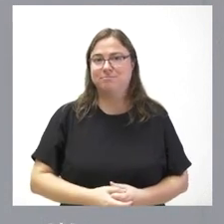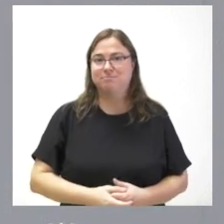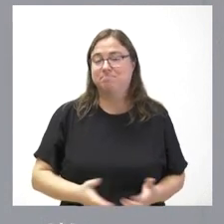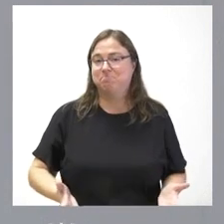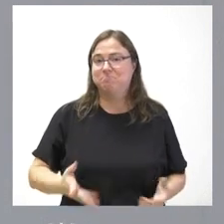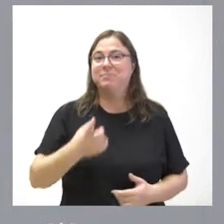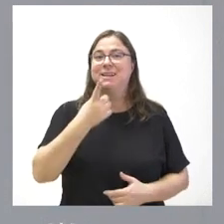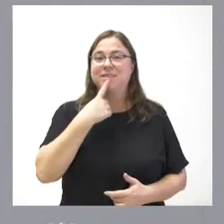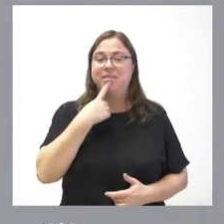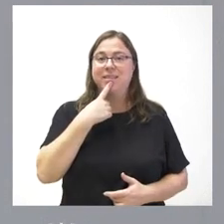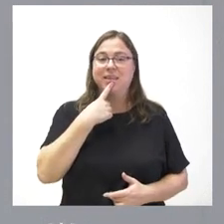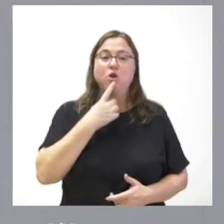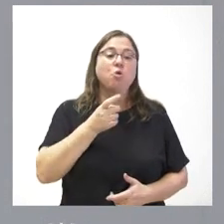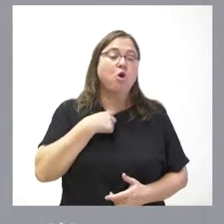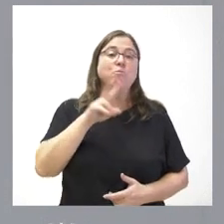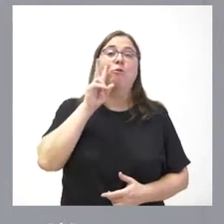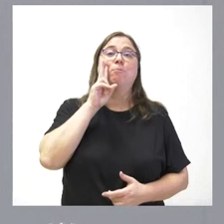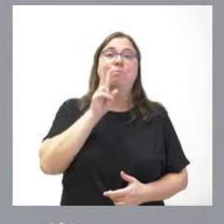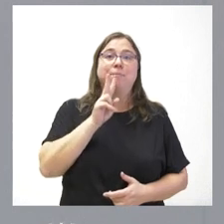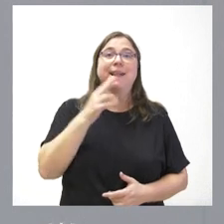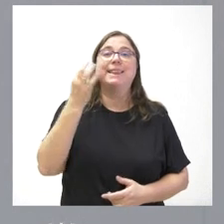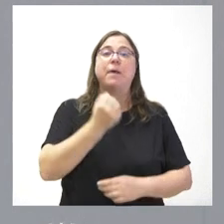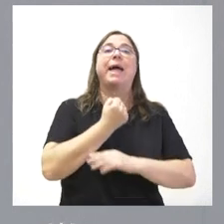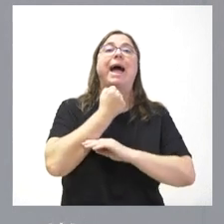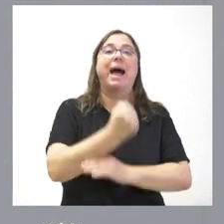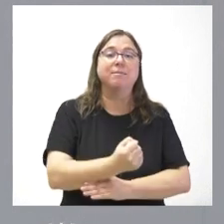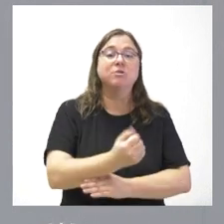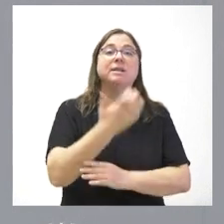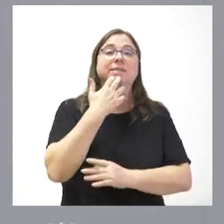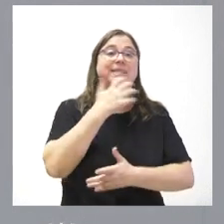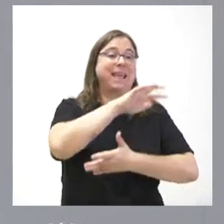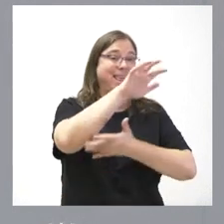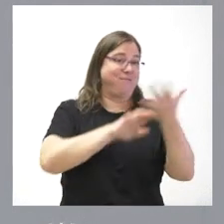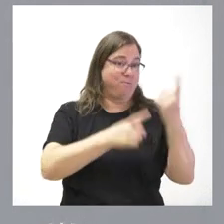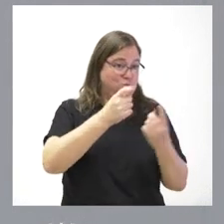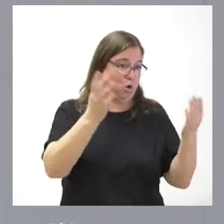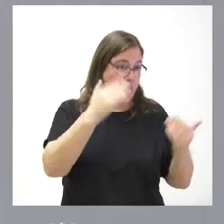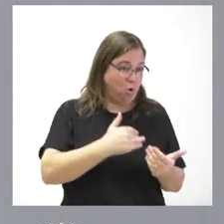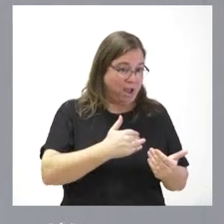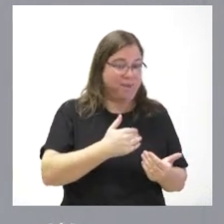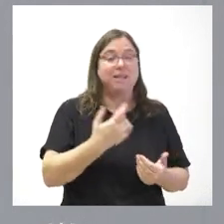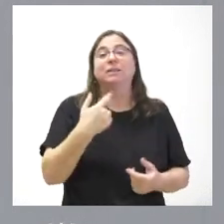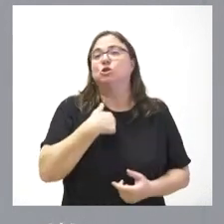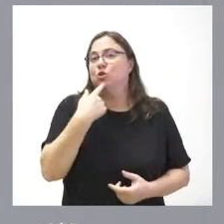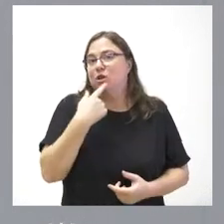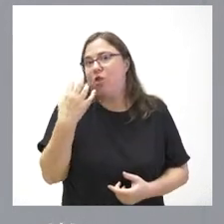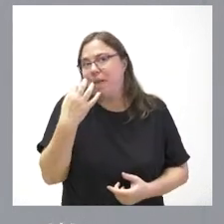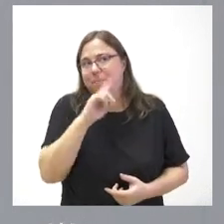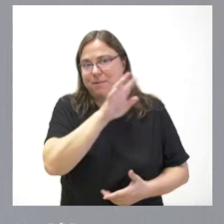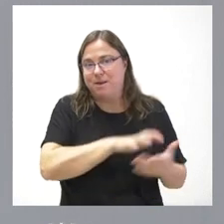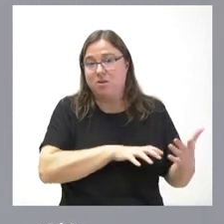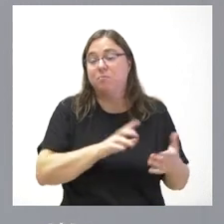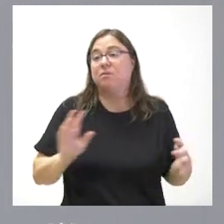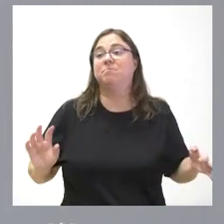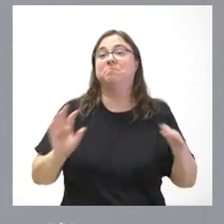decir cuál es la posición de cómo lo veo que no se debiera apoyar sin el informe del consultivo pero visto que hay esta nueva alianza entre